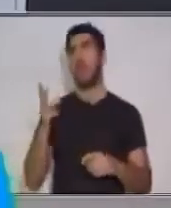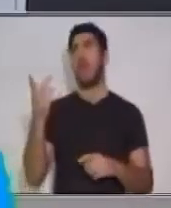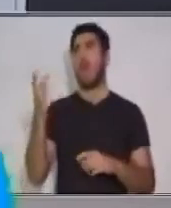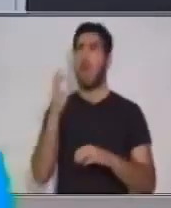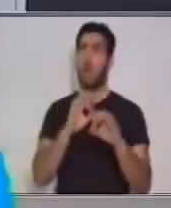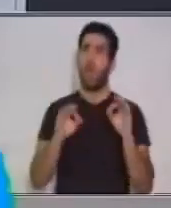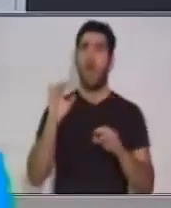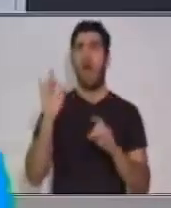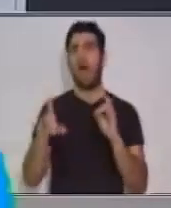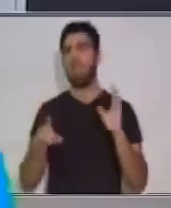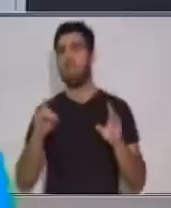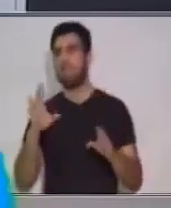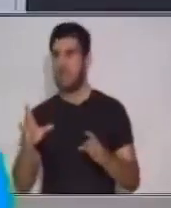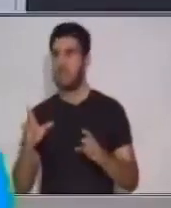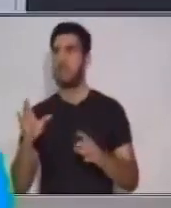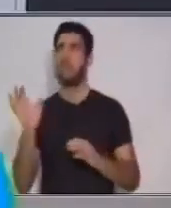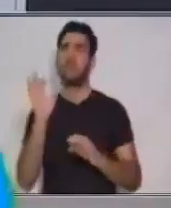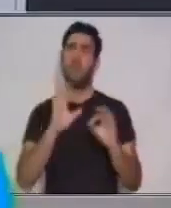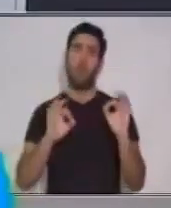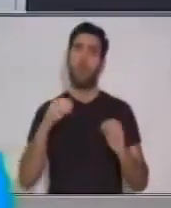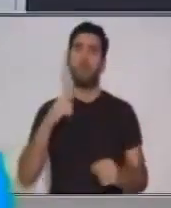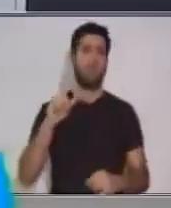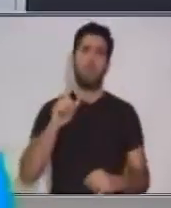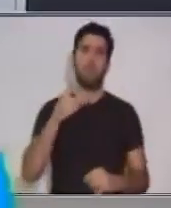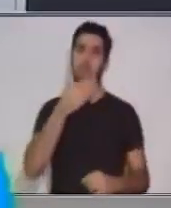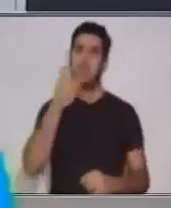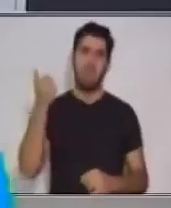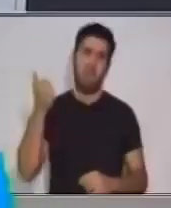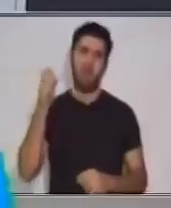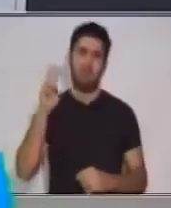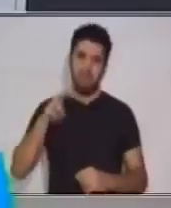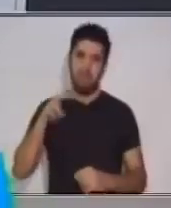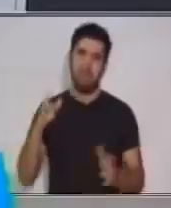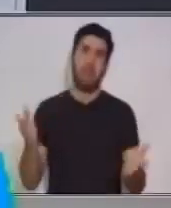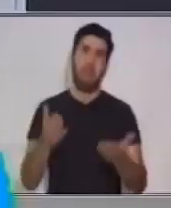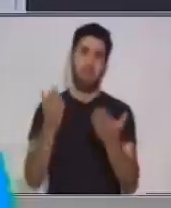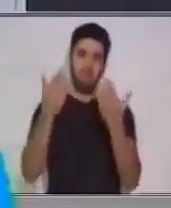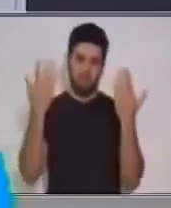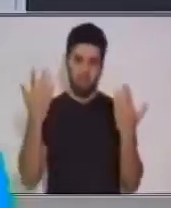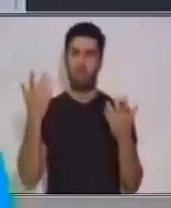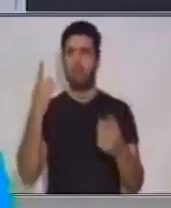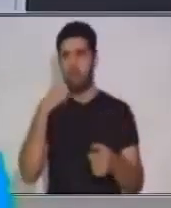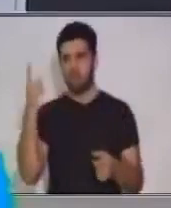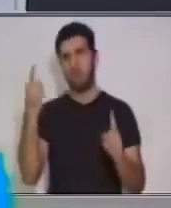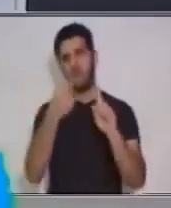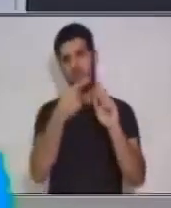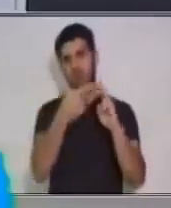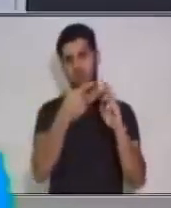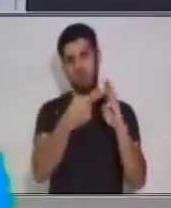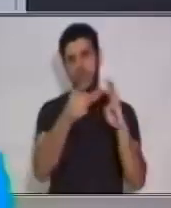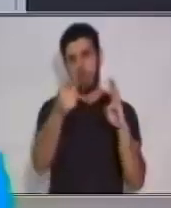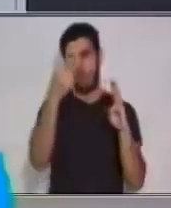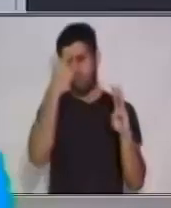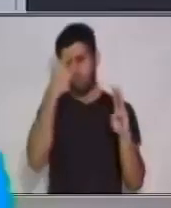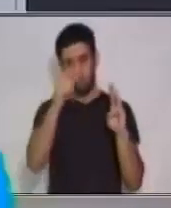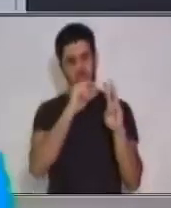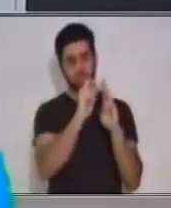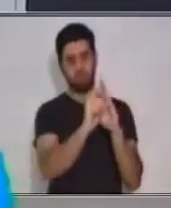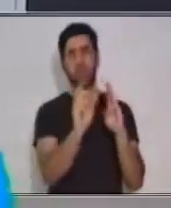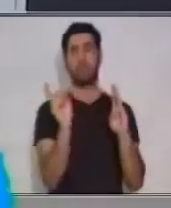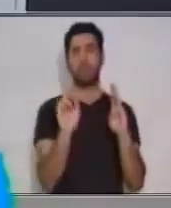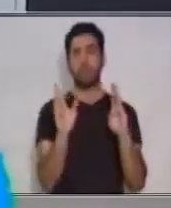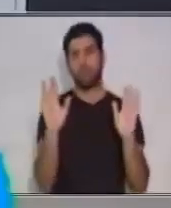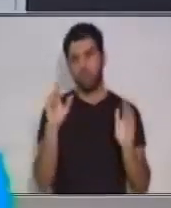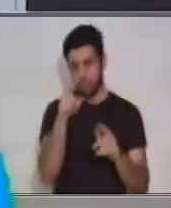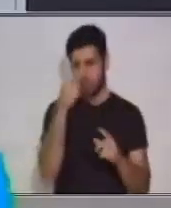una carita feliz. Si es algunas veces, puedes hacerlo también con una carita feliz o una X. O si necesitas mejorar, también puedes